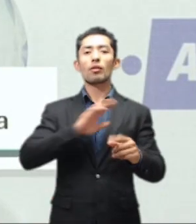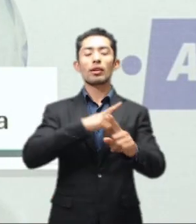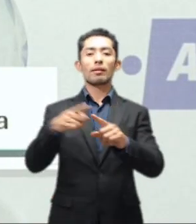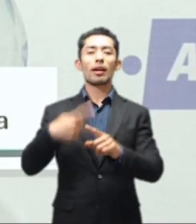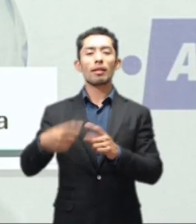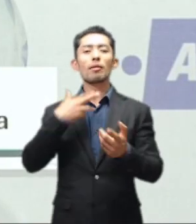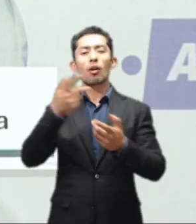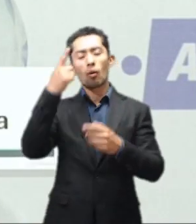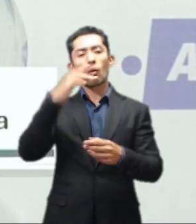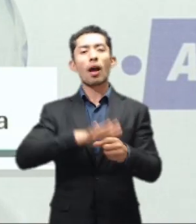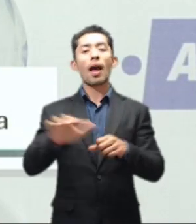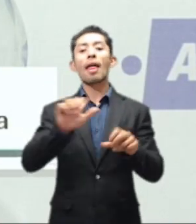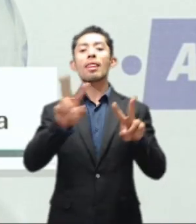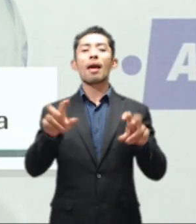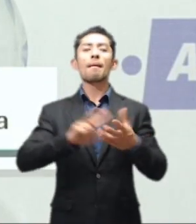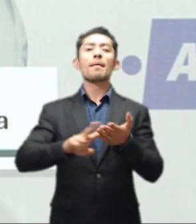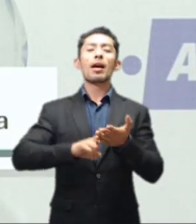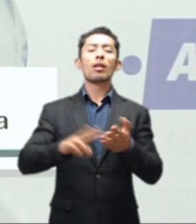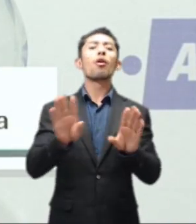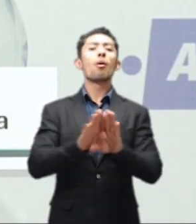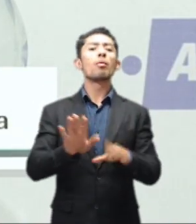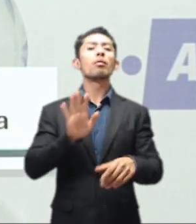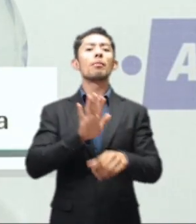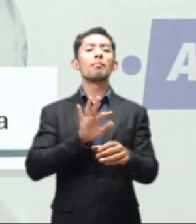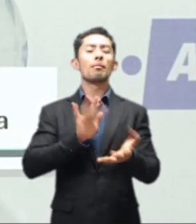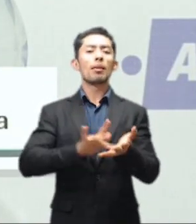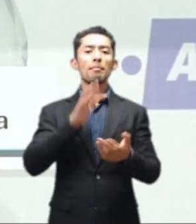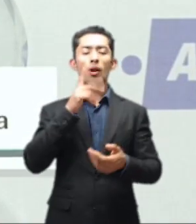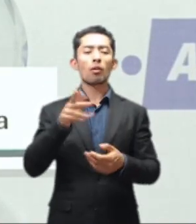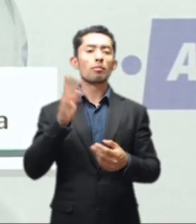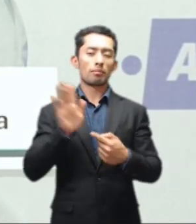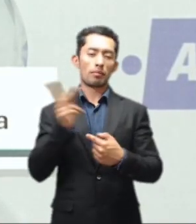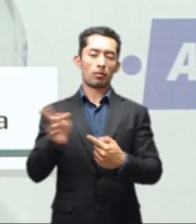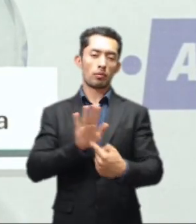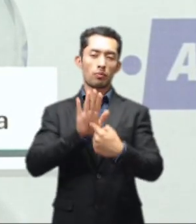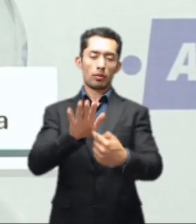relacionados a las áreas verdes muestro la